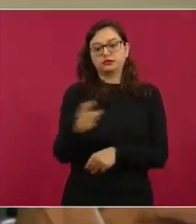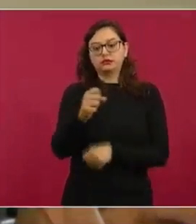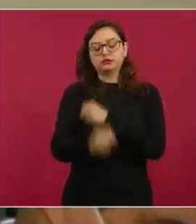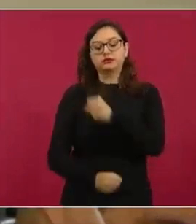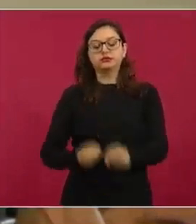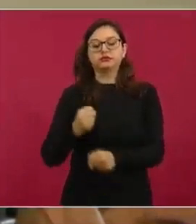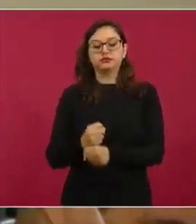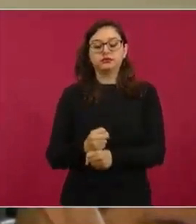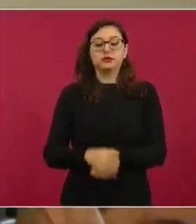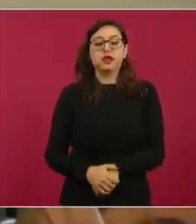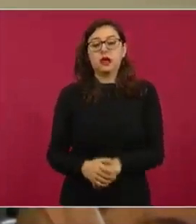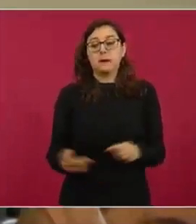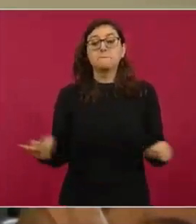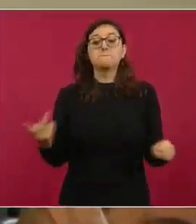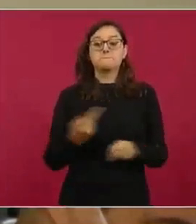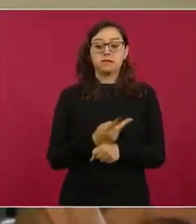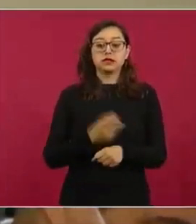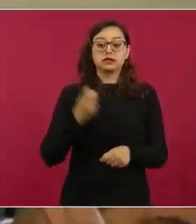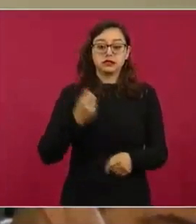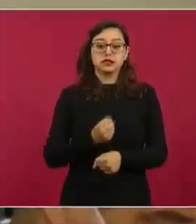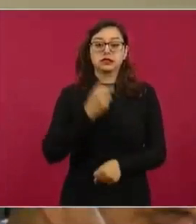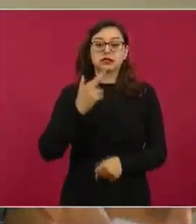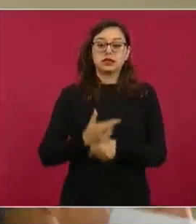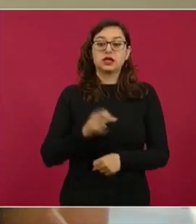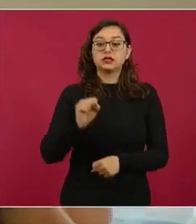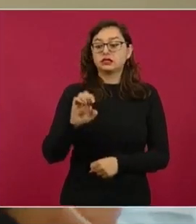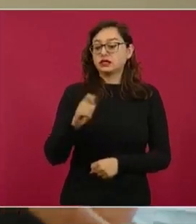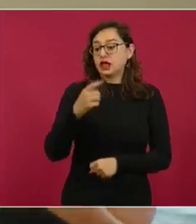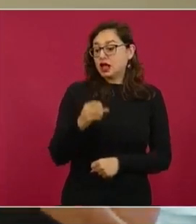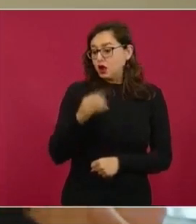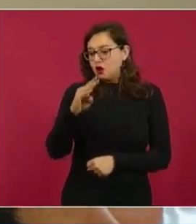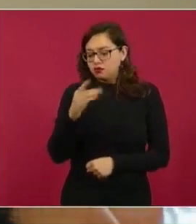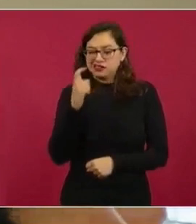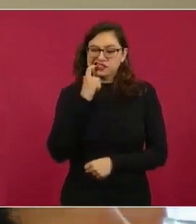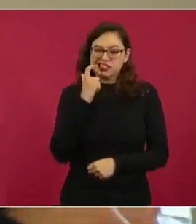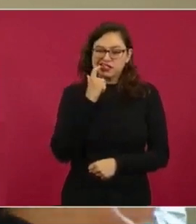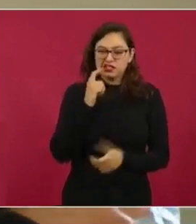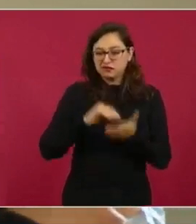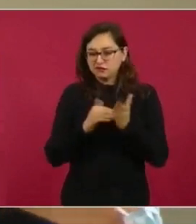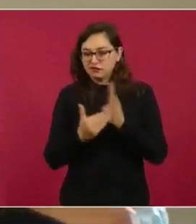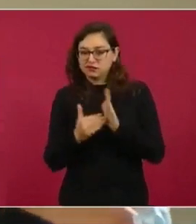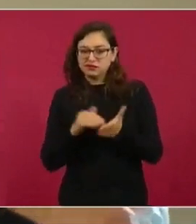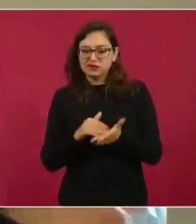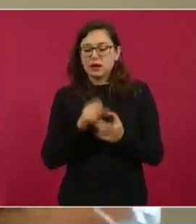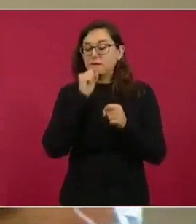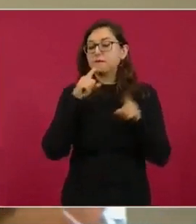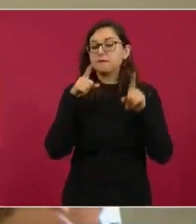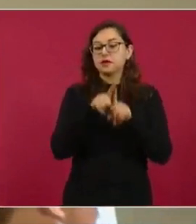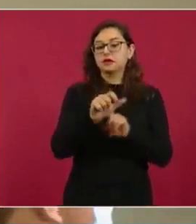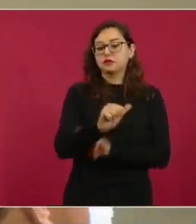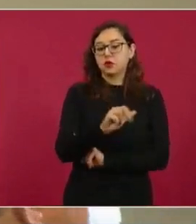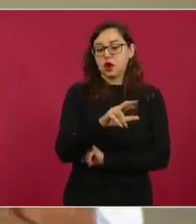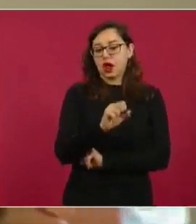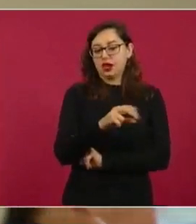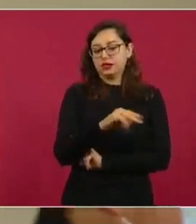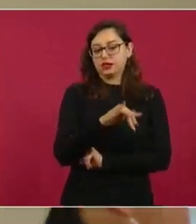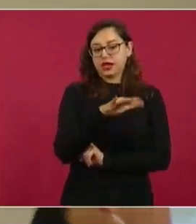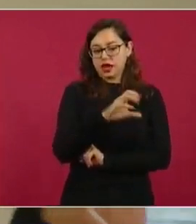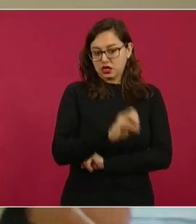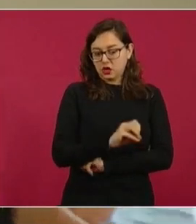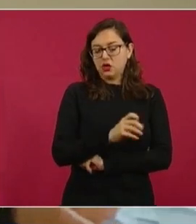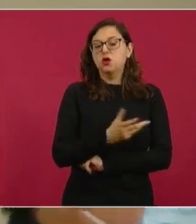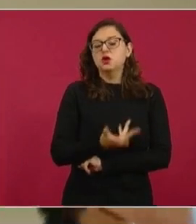Gutiérrez Barrios, en ese entonces secretario de Gobernación, orquestó gran parte de esto. Estando ahí, Arsenio Farel Cubilla, secretario de Trabajo, en